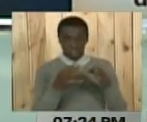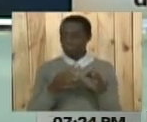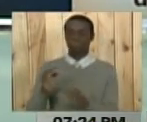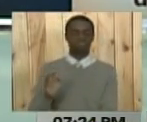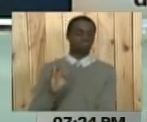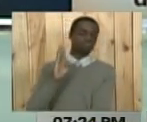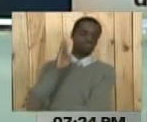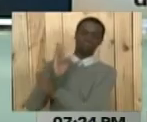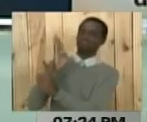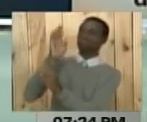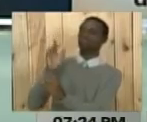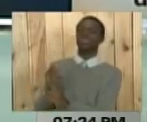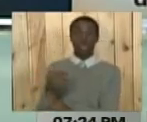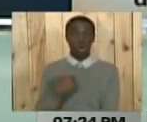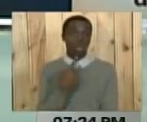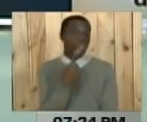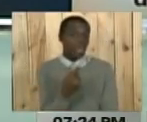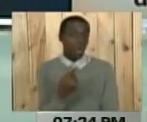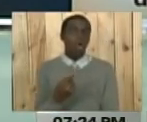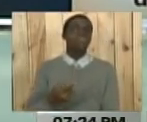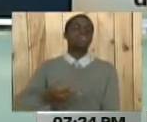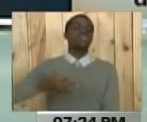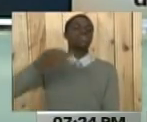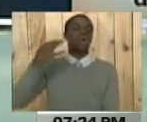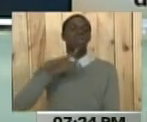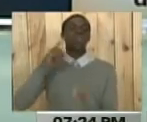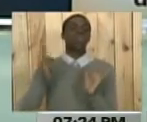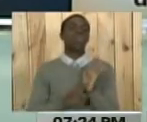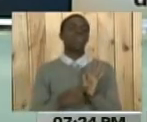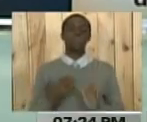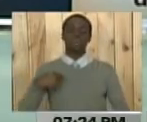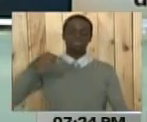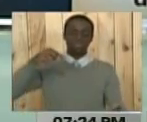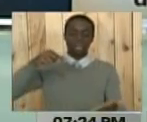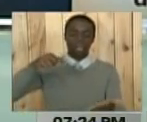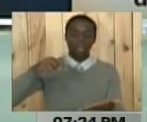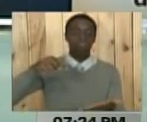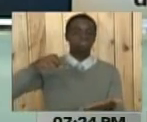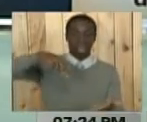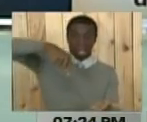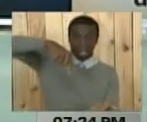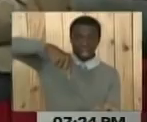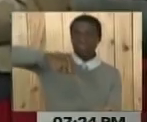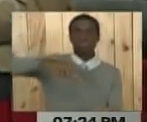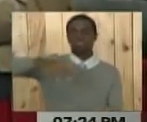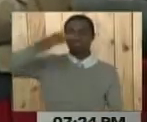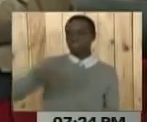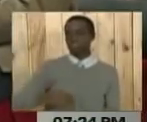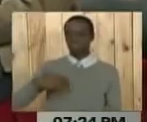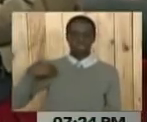la cumplo. No me tiembla el pulso para cumplirla. Terrorista.